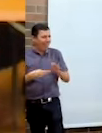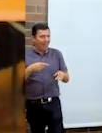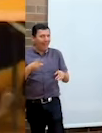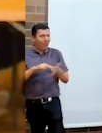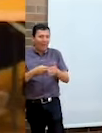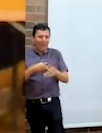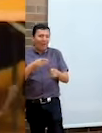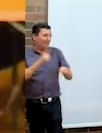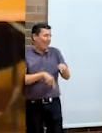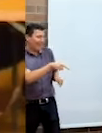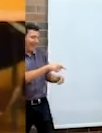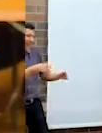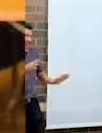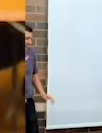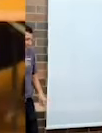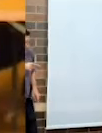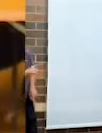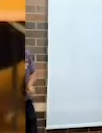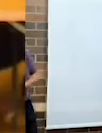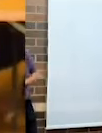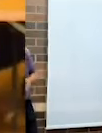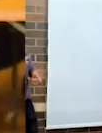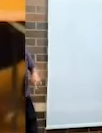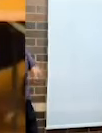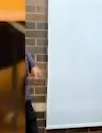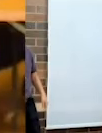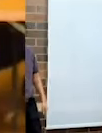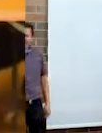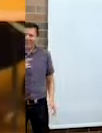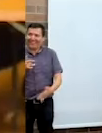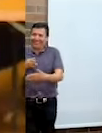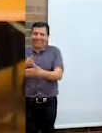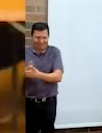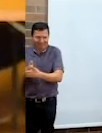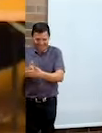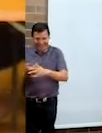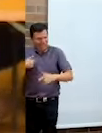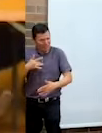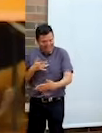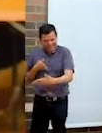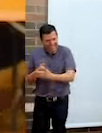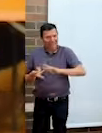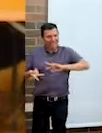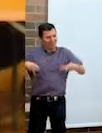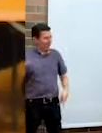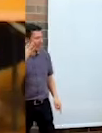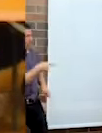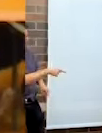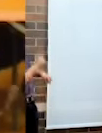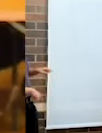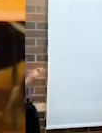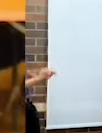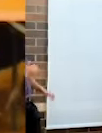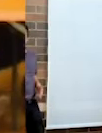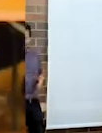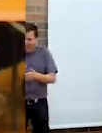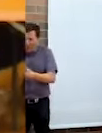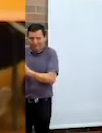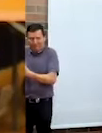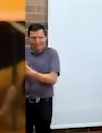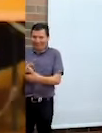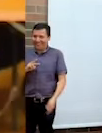de la discapacidad auditiva. ¿Qué es eso? Ah, no es capaz, bueno, esa persona no puede. Esas son unas barreras. Al